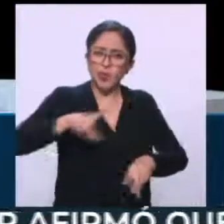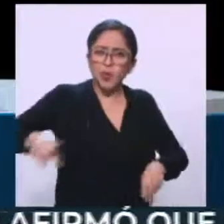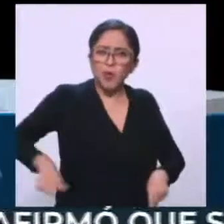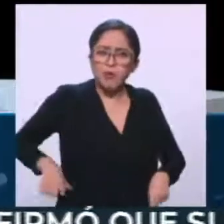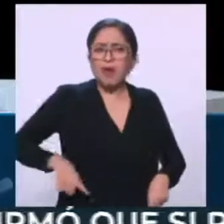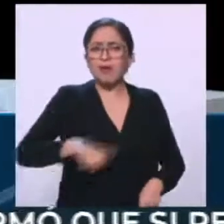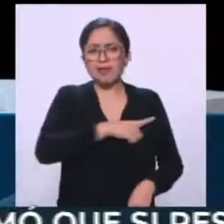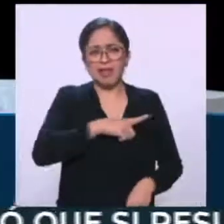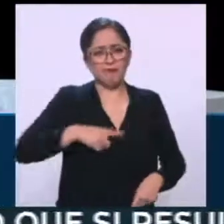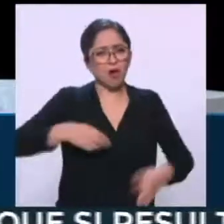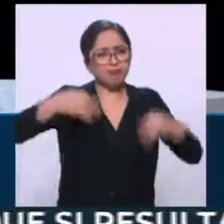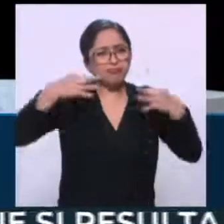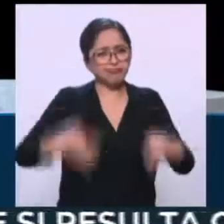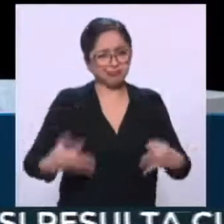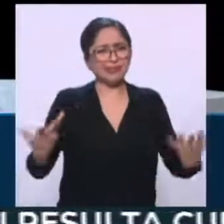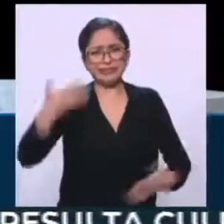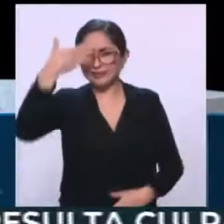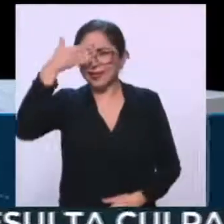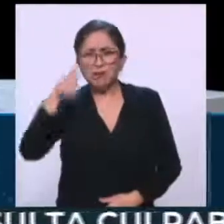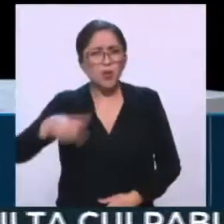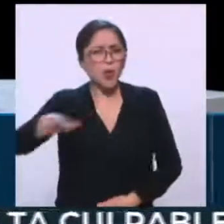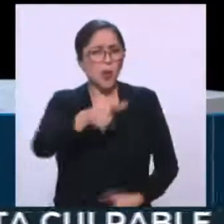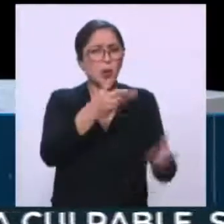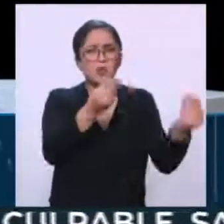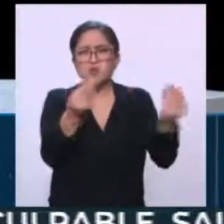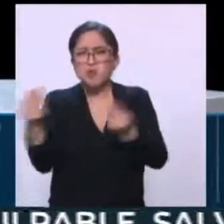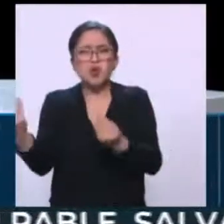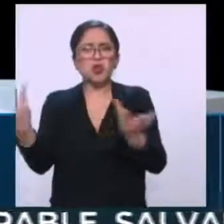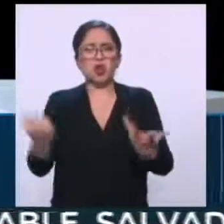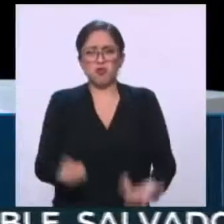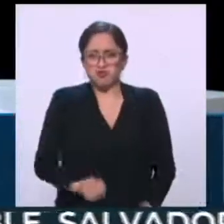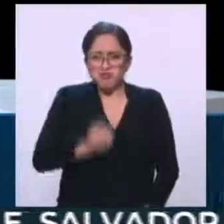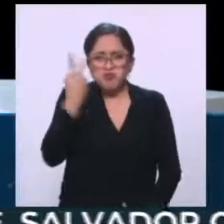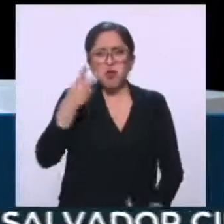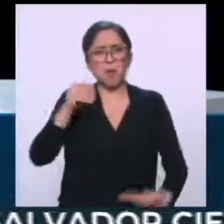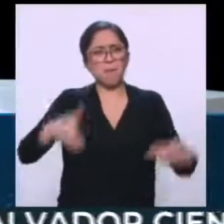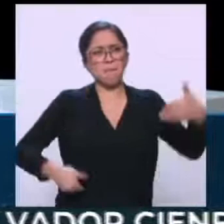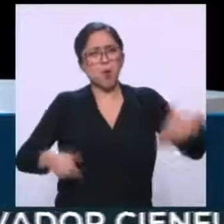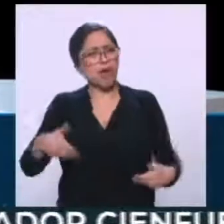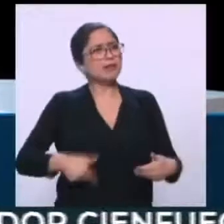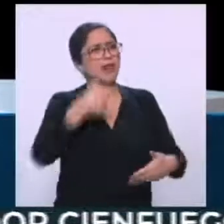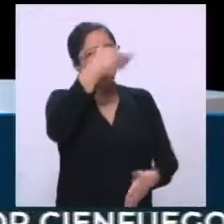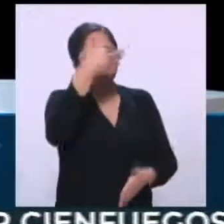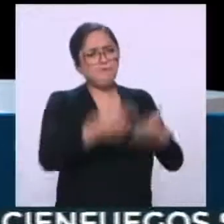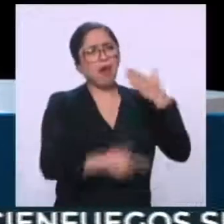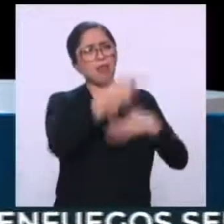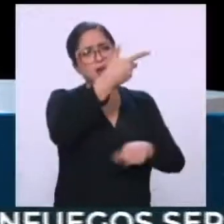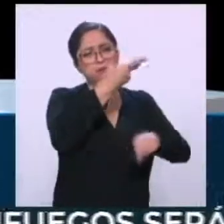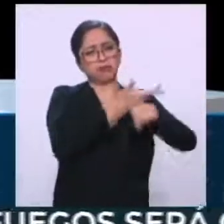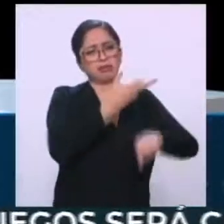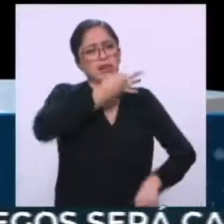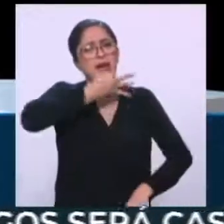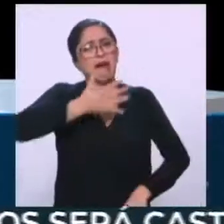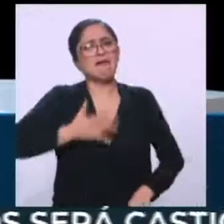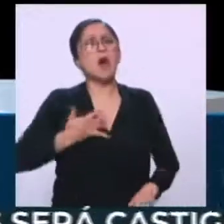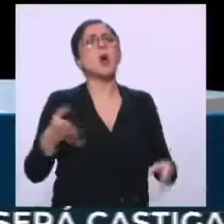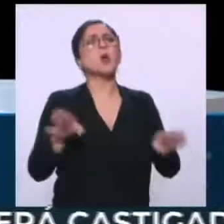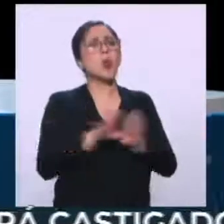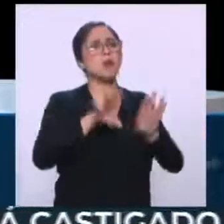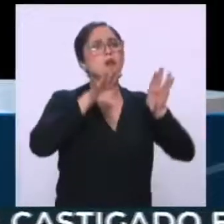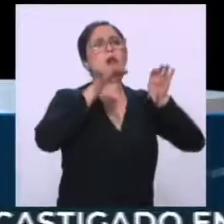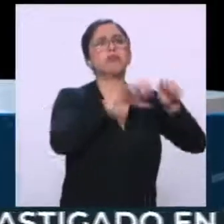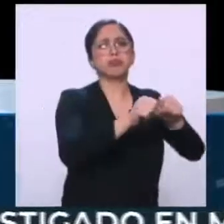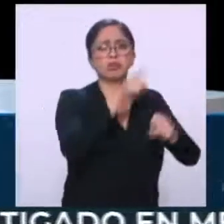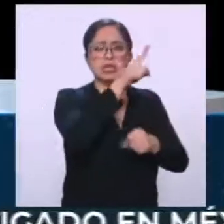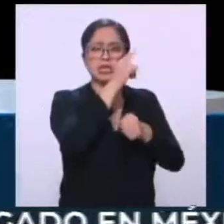era un enojo, era una molestia por no haber sido enterados en el más alto nivel de todo este proceso paso a paso de la